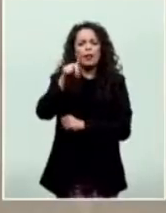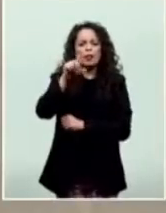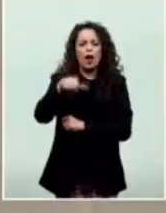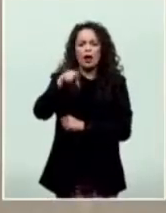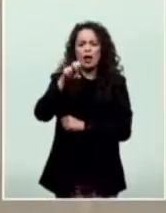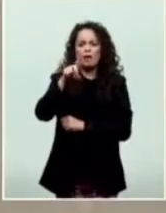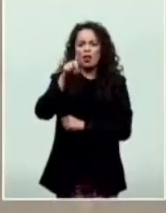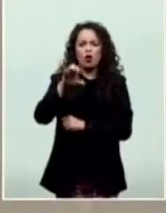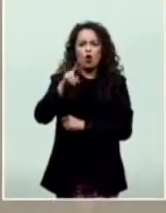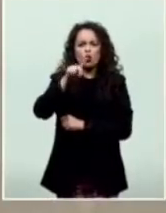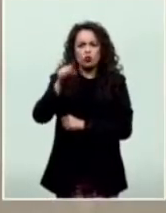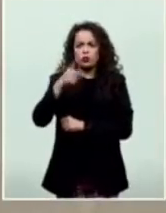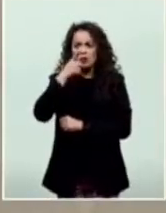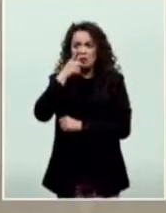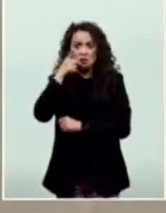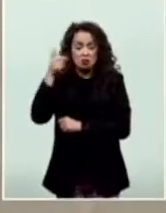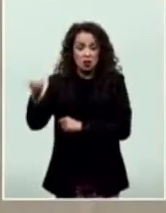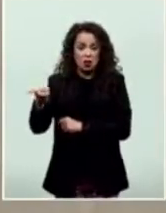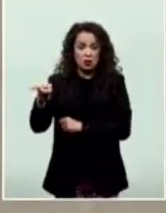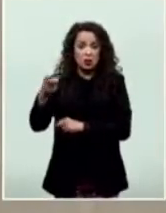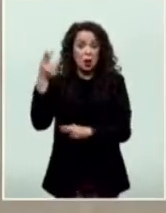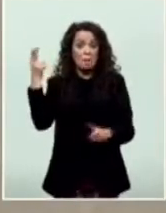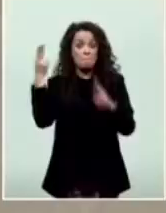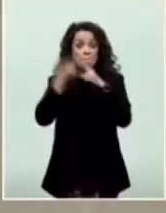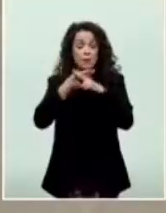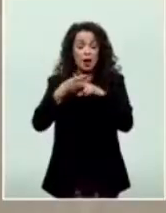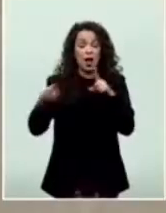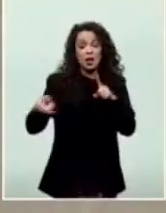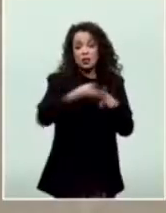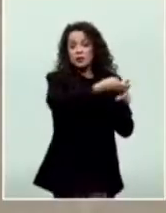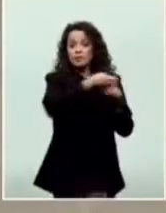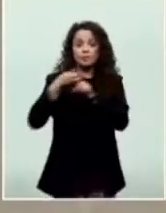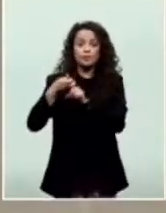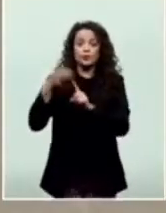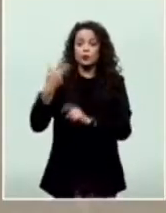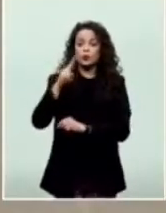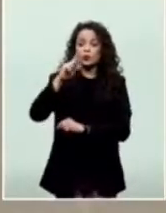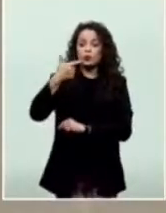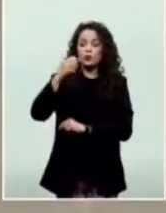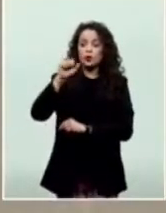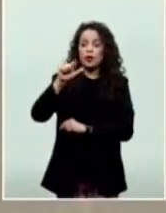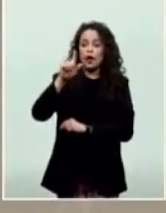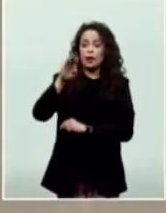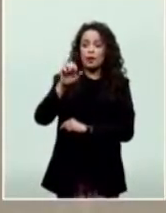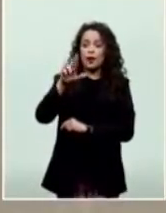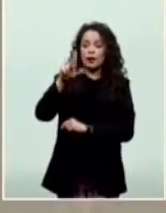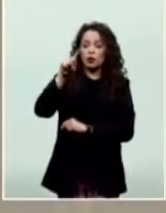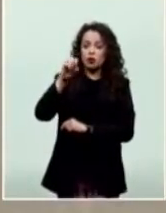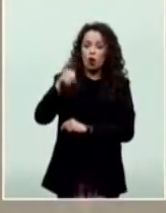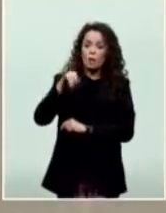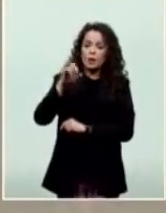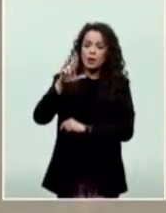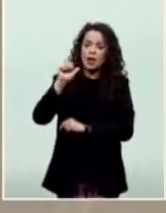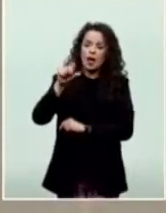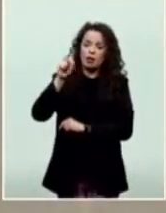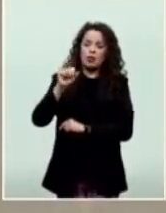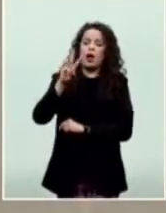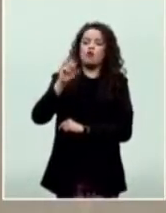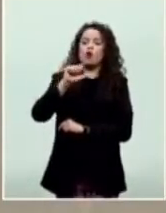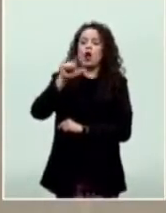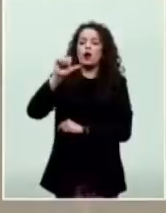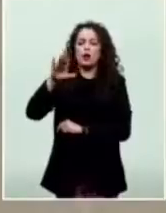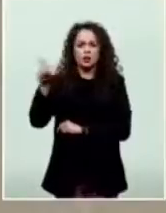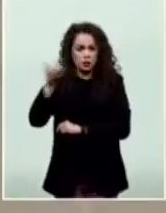implicada presuntamente en el homicidio y secuestro de Hugo Alberto Miranda Wallace? ¿Es esto correcto?